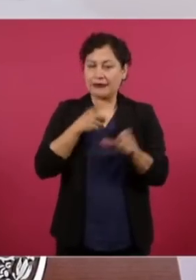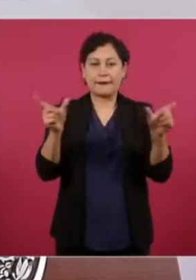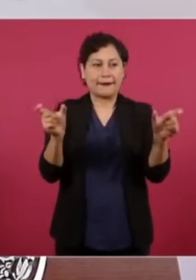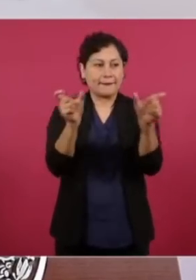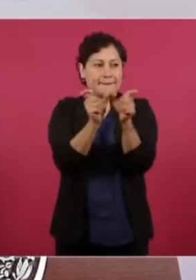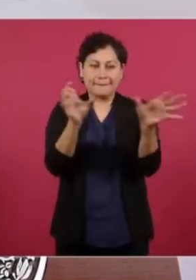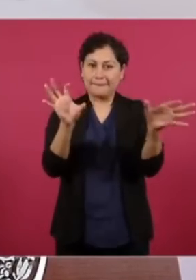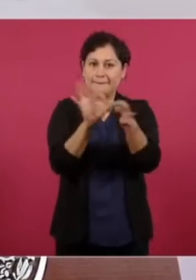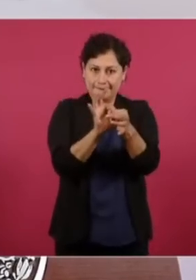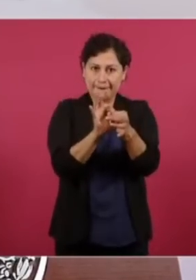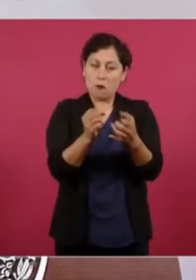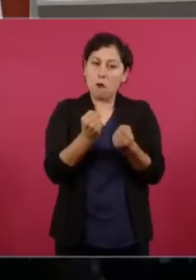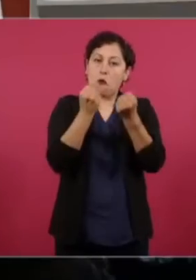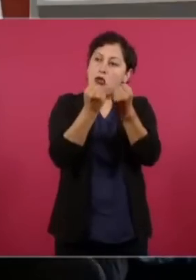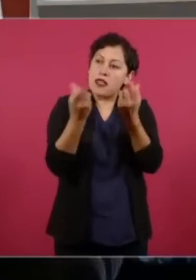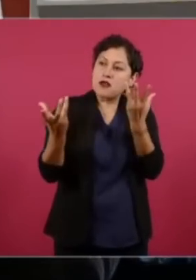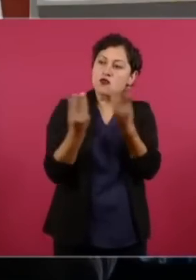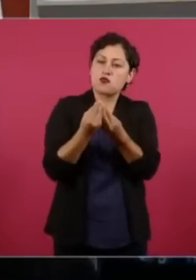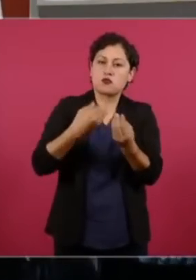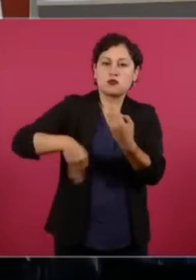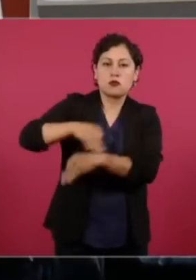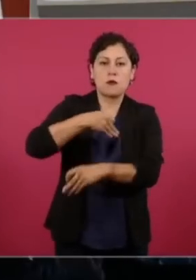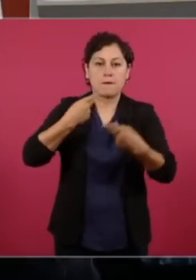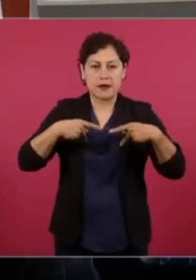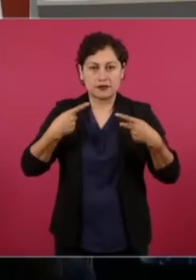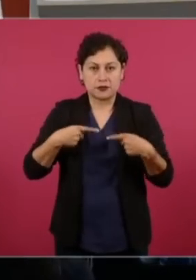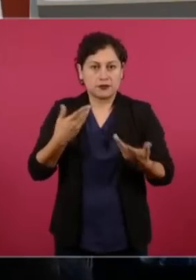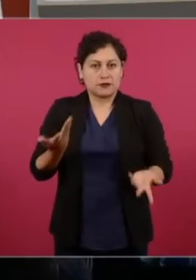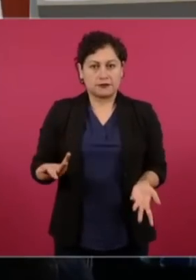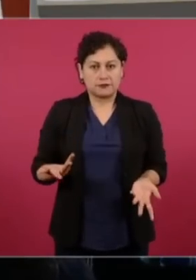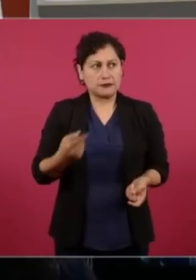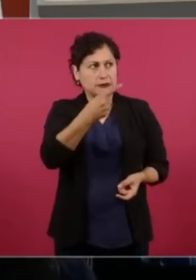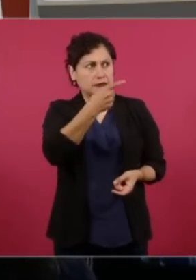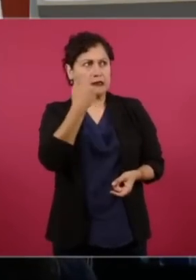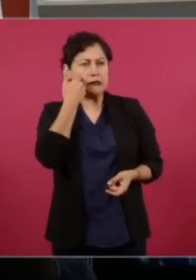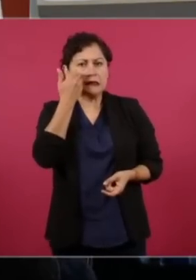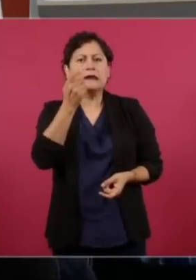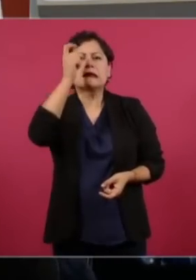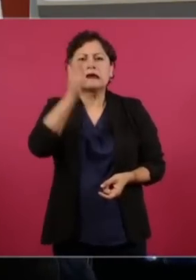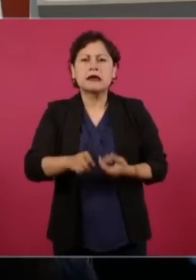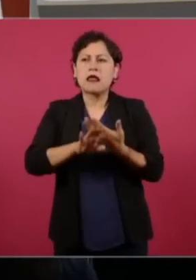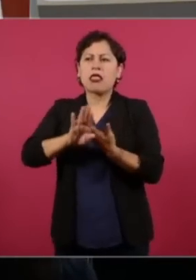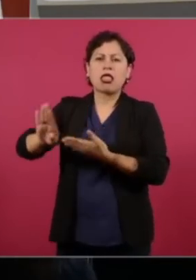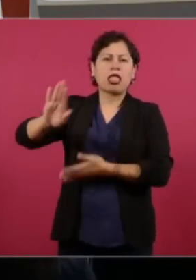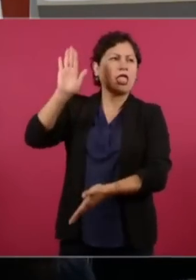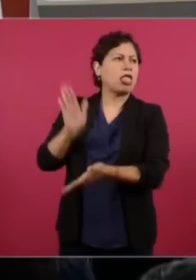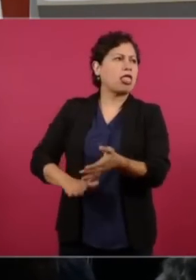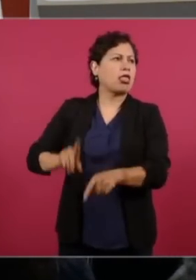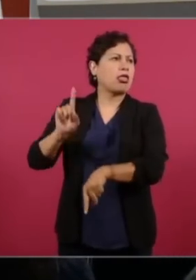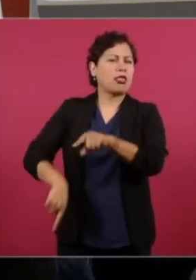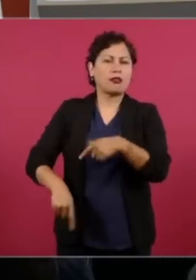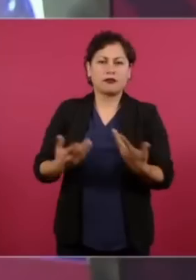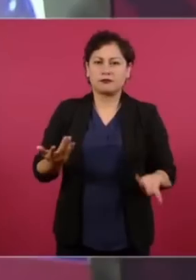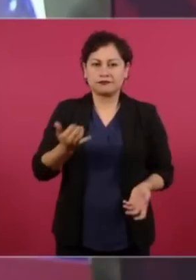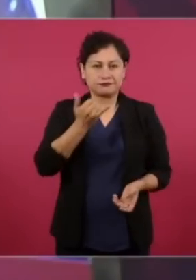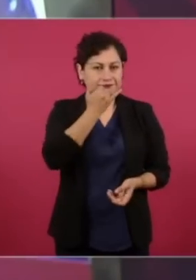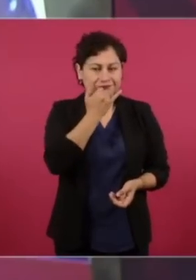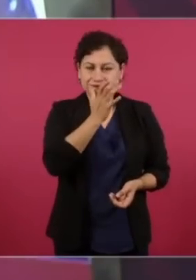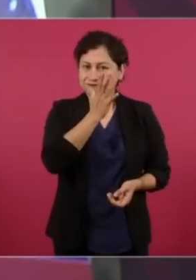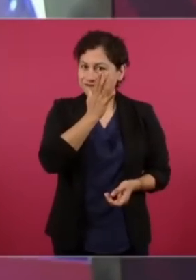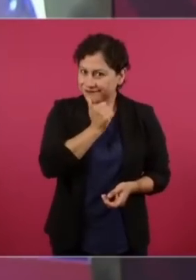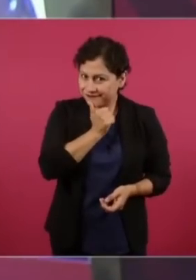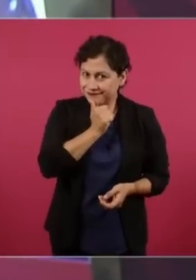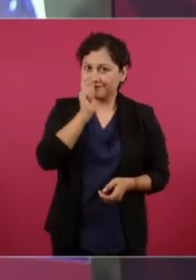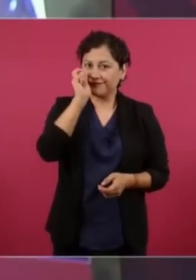Ya salieron algunos abogados de la derecha a decir que eso no puede ser. La Suprema Corte